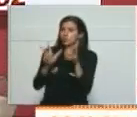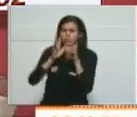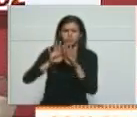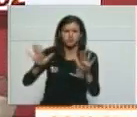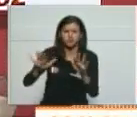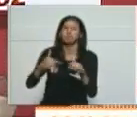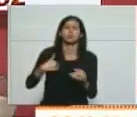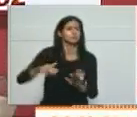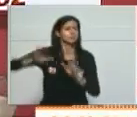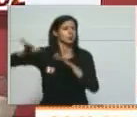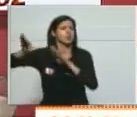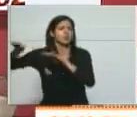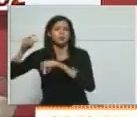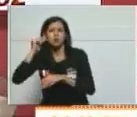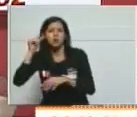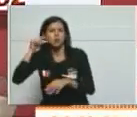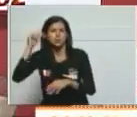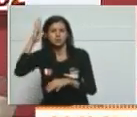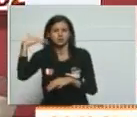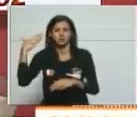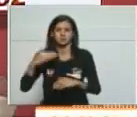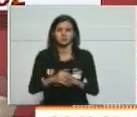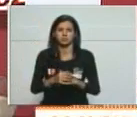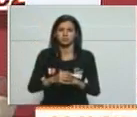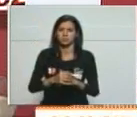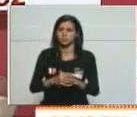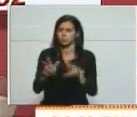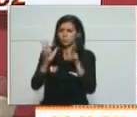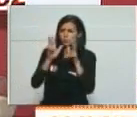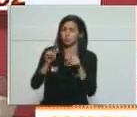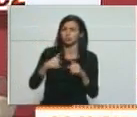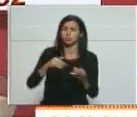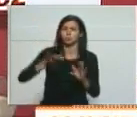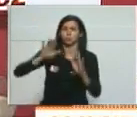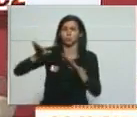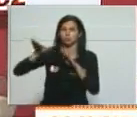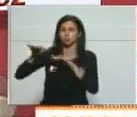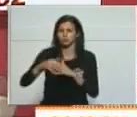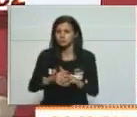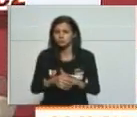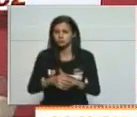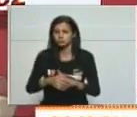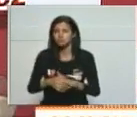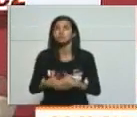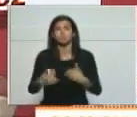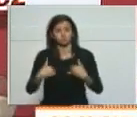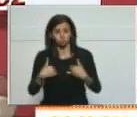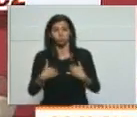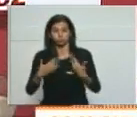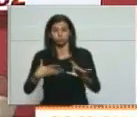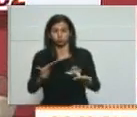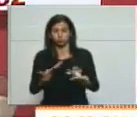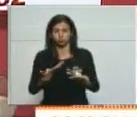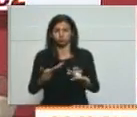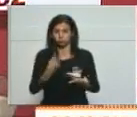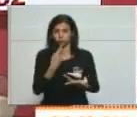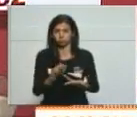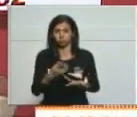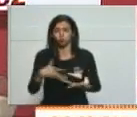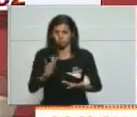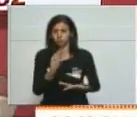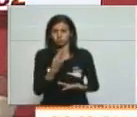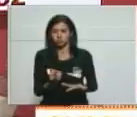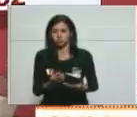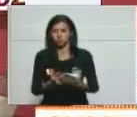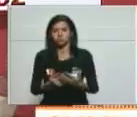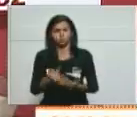imaginar. Más bajo que se le puede hacer a una mujer. Y yo la defendí. Tengo moral para decirlo, ¿verdad? Creo que tengo moral.